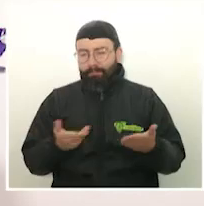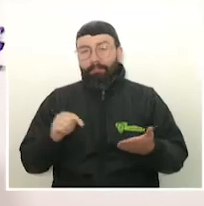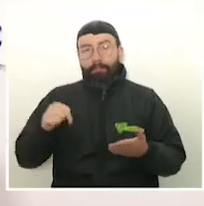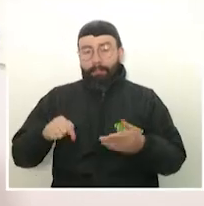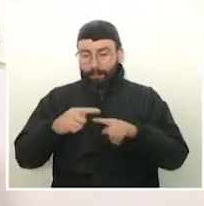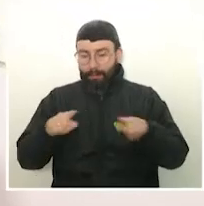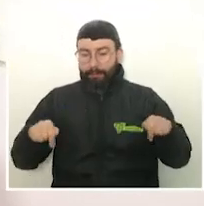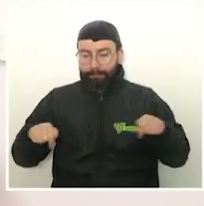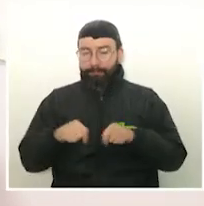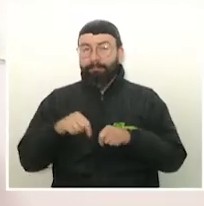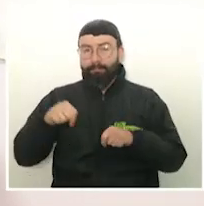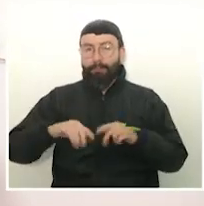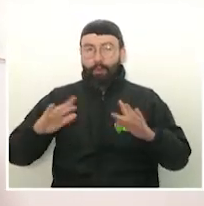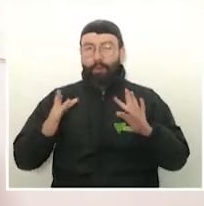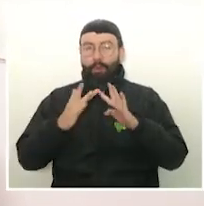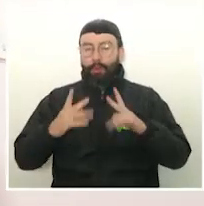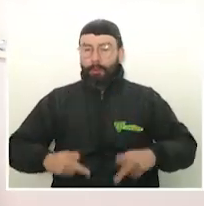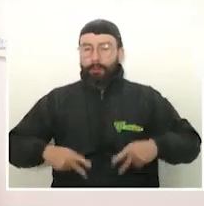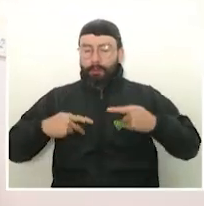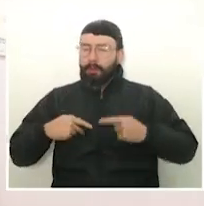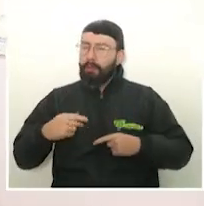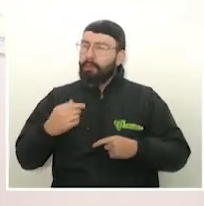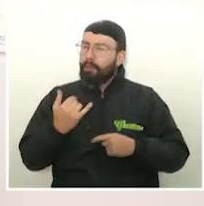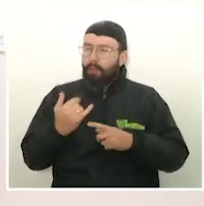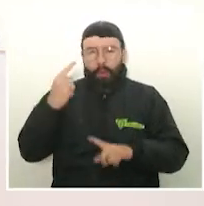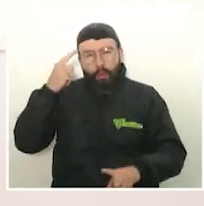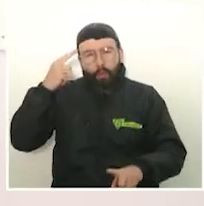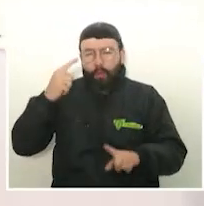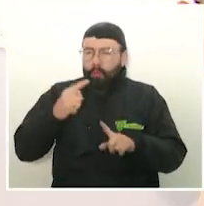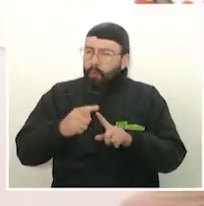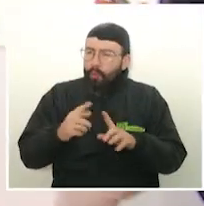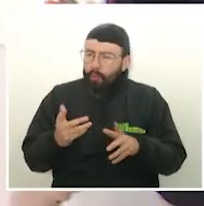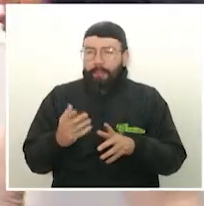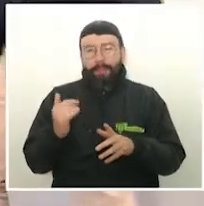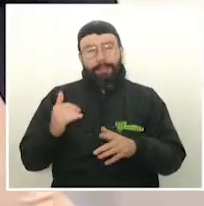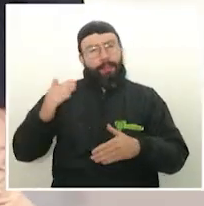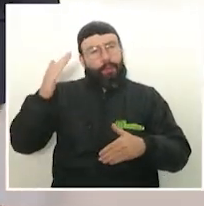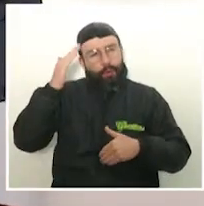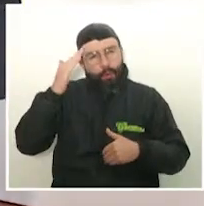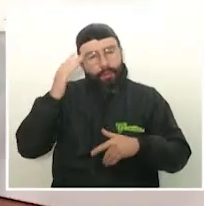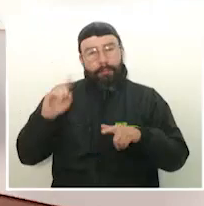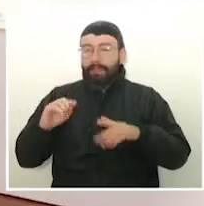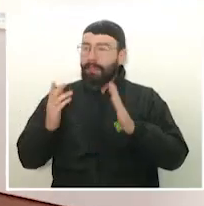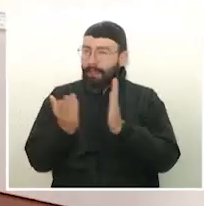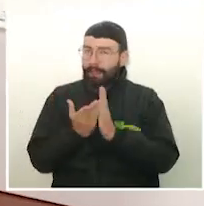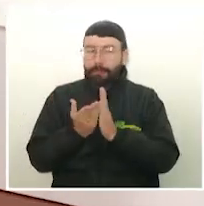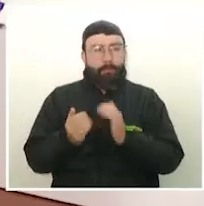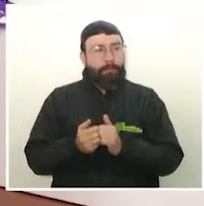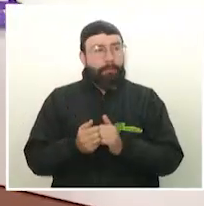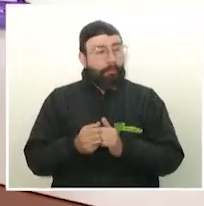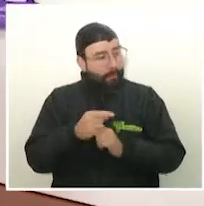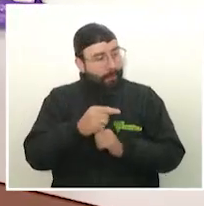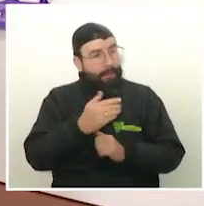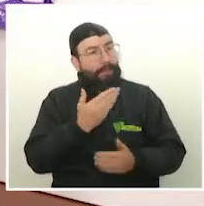de Conexión Vital, donde nos hemos dedicado a generar conciencia y educación. Gracias, hijo, te amo.